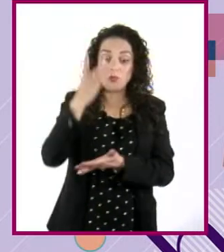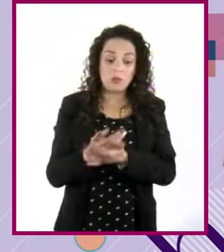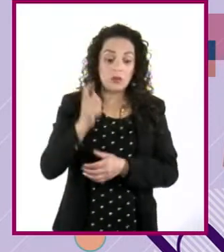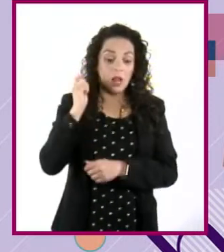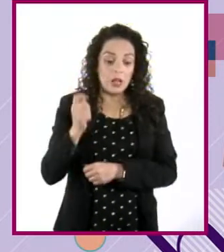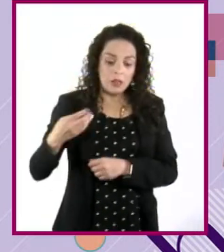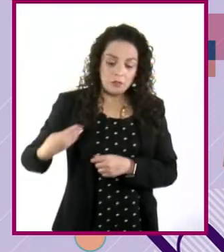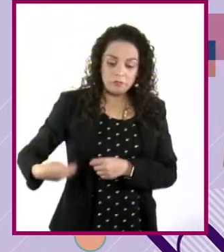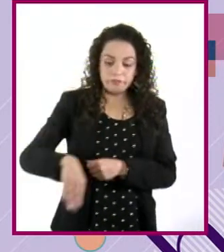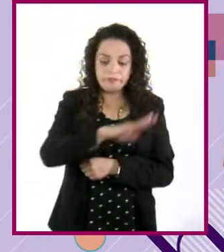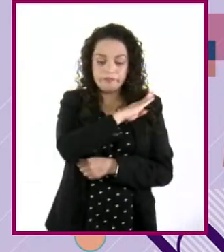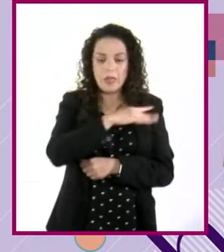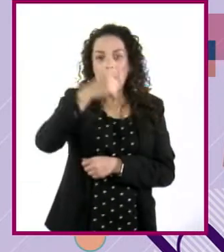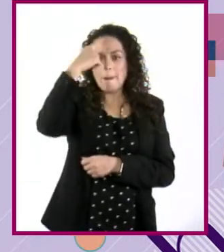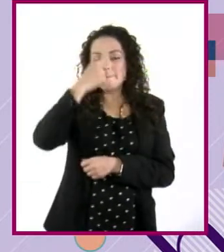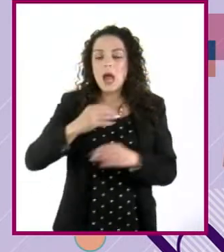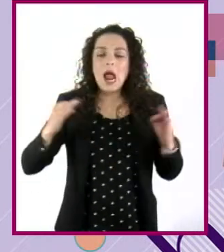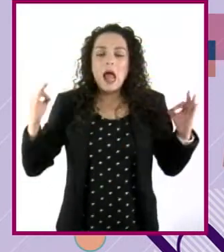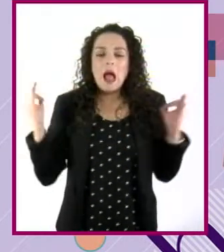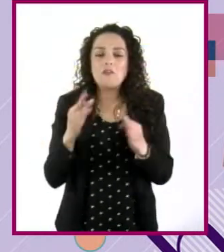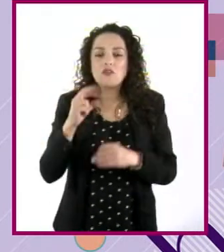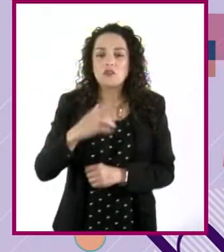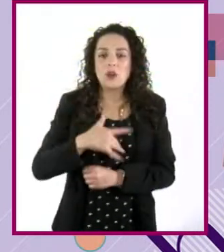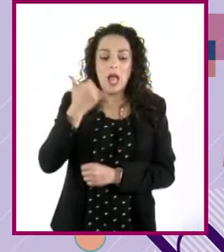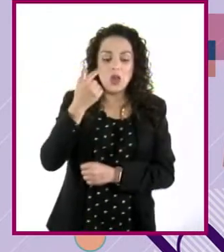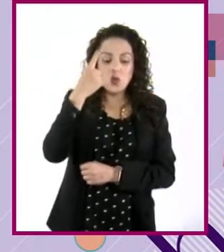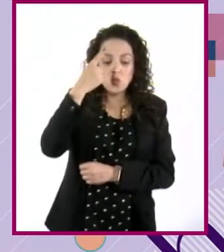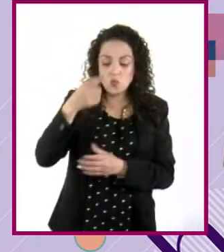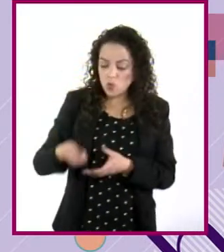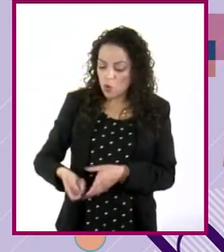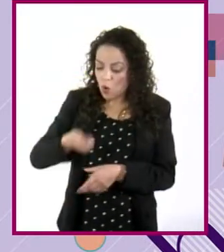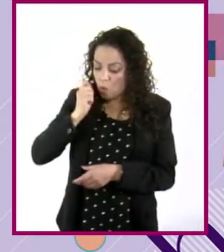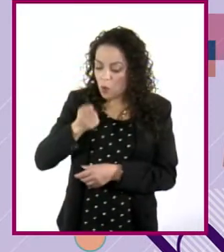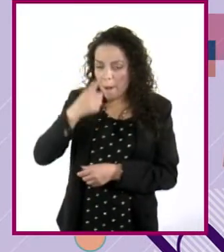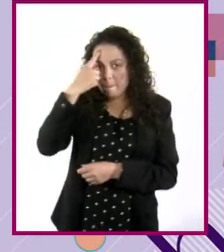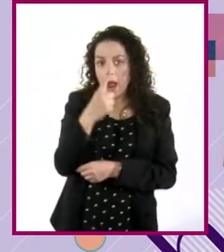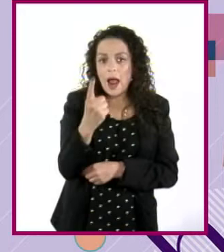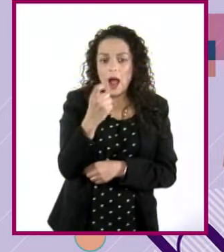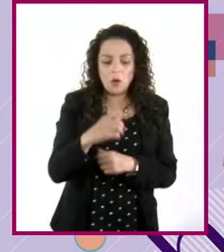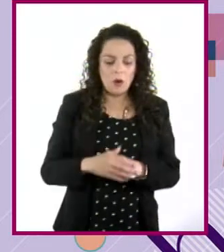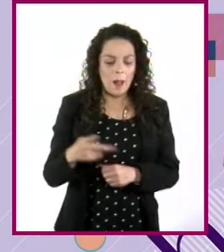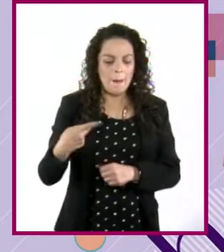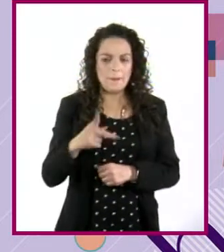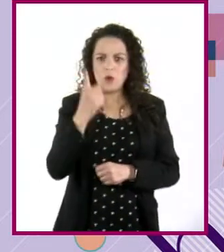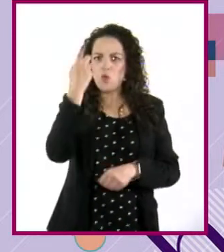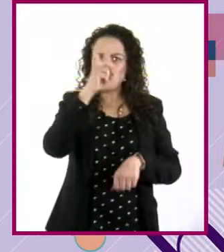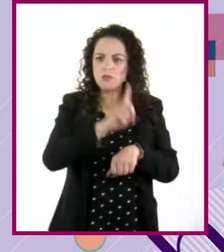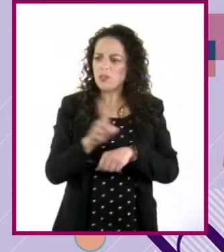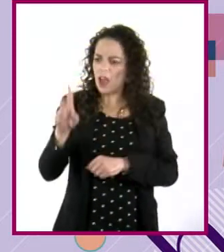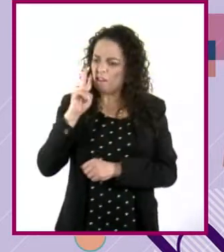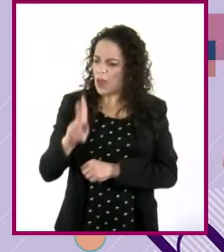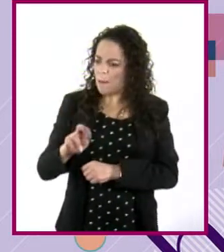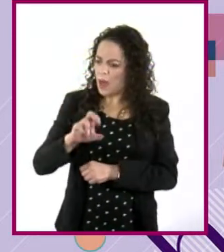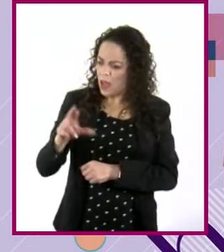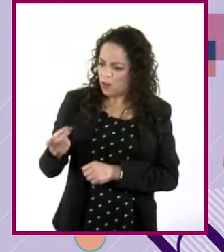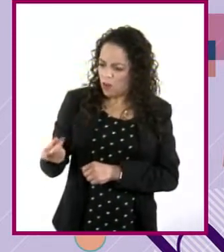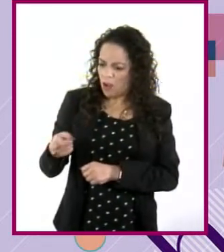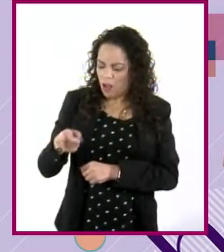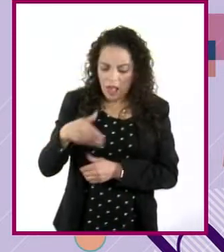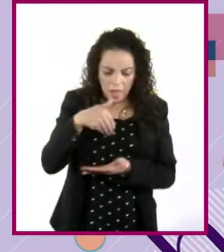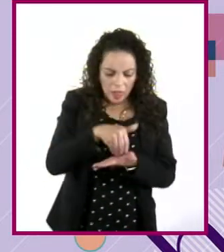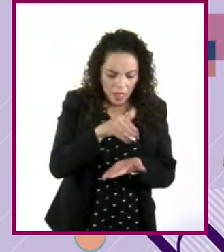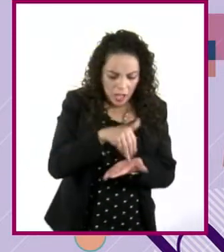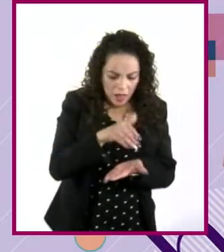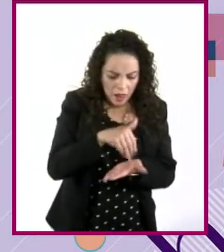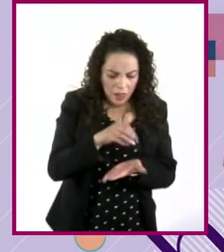del frío y un recipiente para beber agua. Pero un día vio a un perro beber directamente de un charco y se deshizo